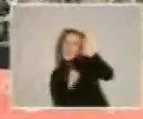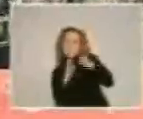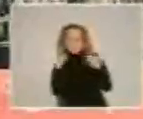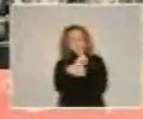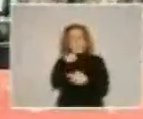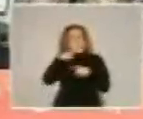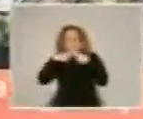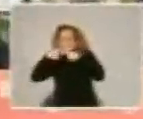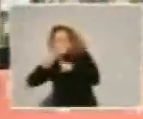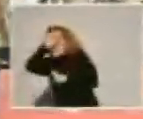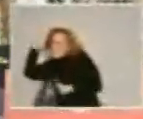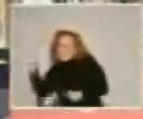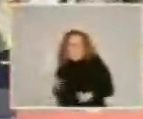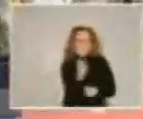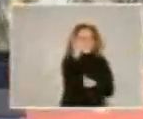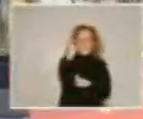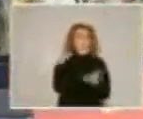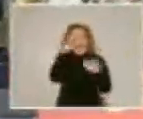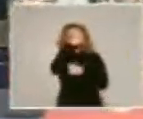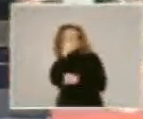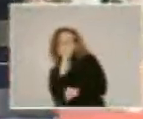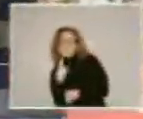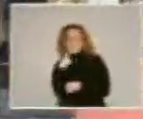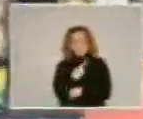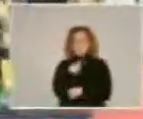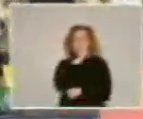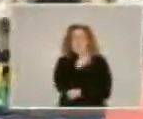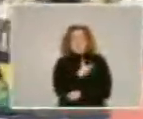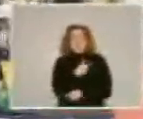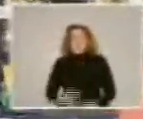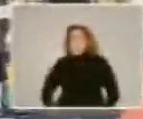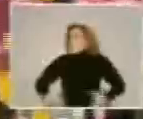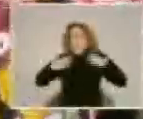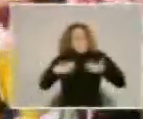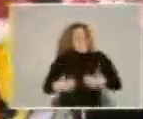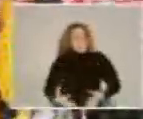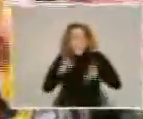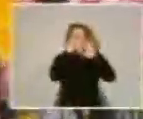Son caras o de ganga, un culote, una tanga, basta para traje de maga o al estilo Lady Gaga.